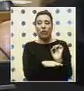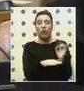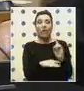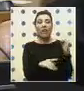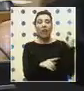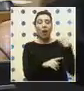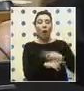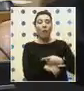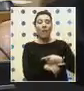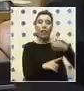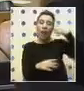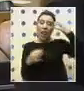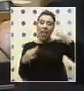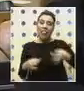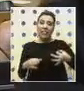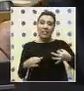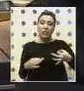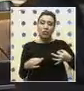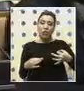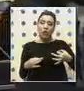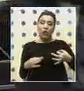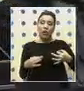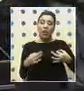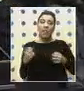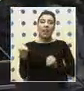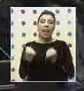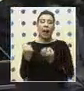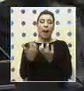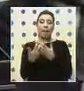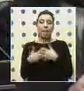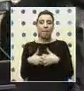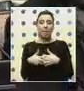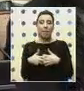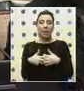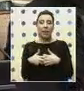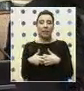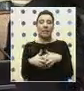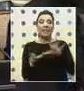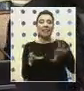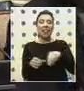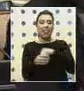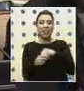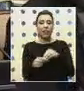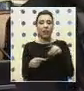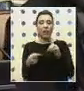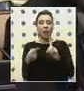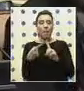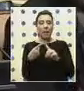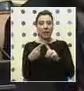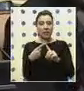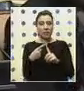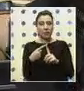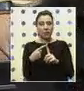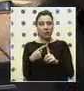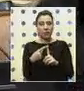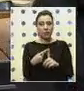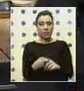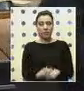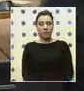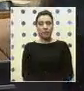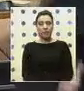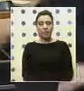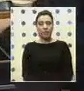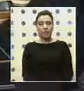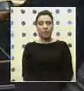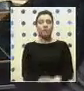vinculado a las decisiones que tengan que ver con las empresas que formen parte de esta participación. En ese sentido,